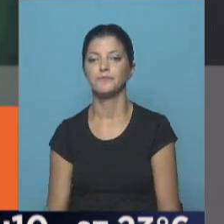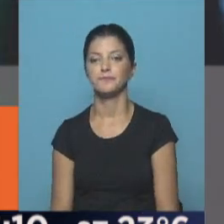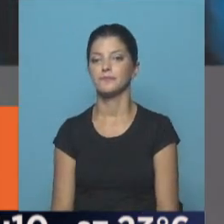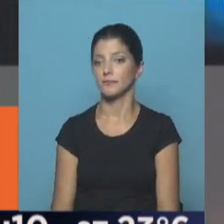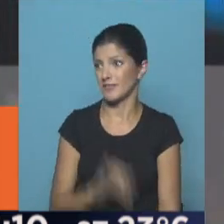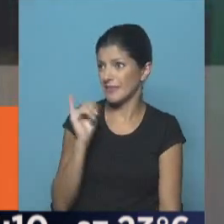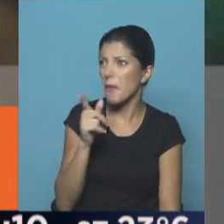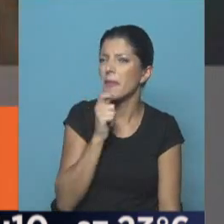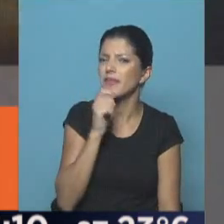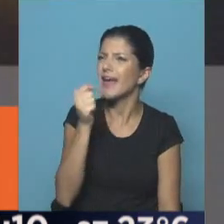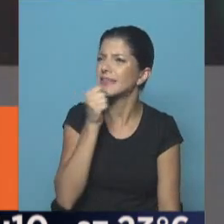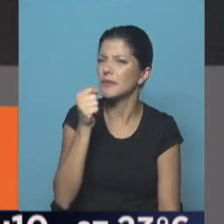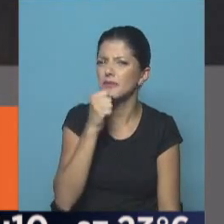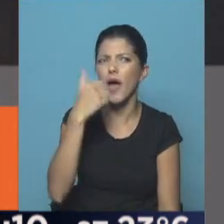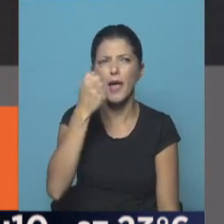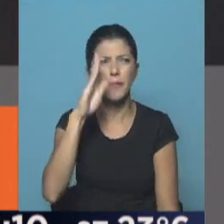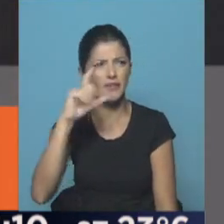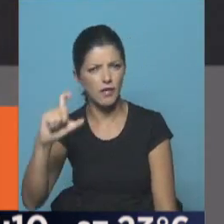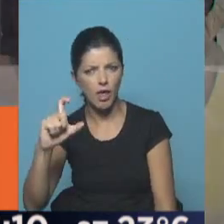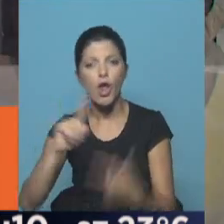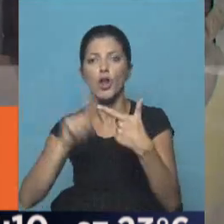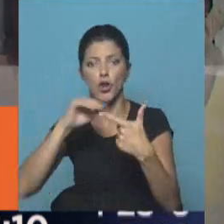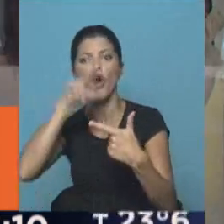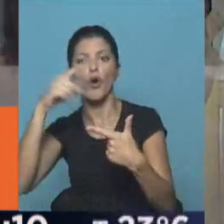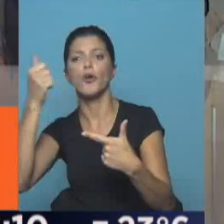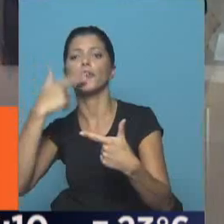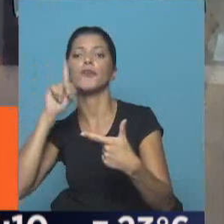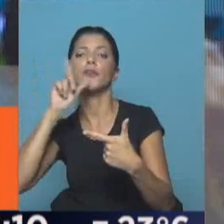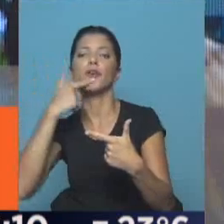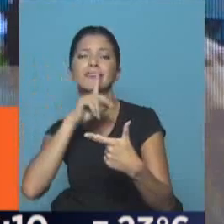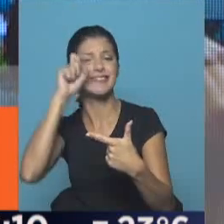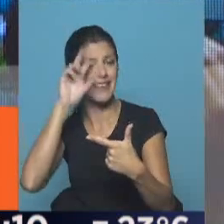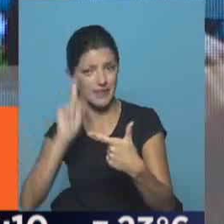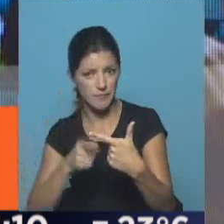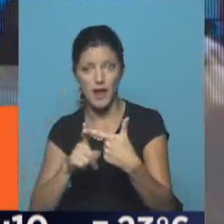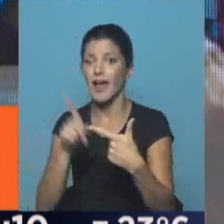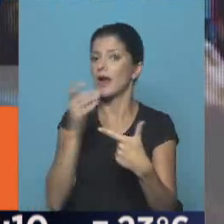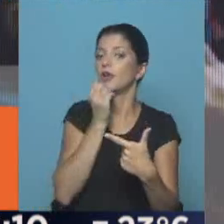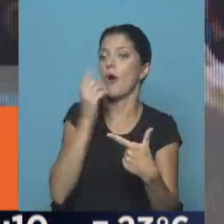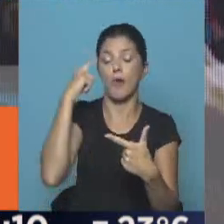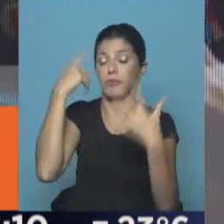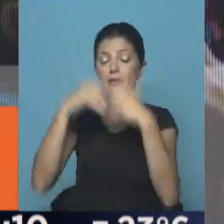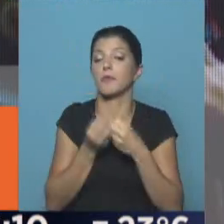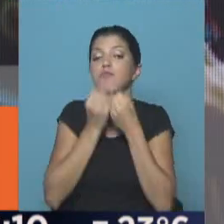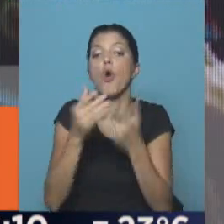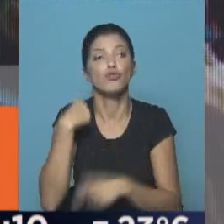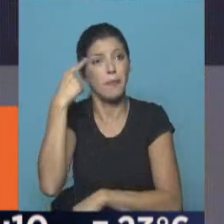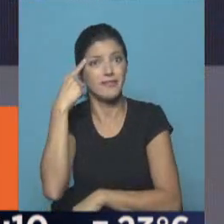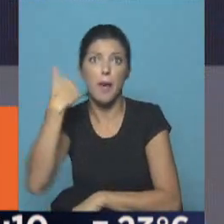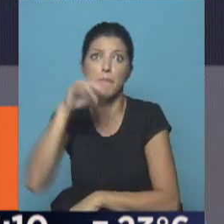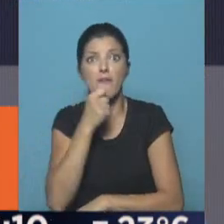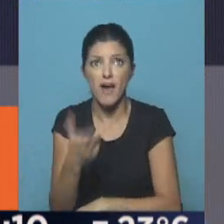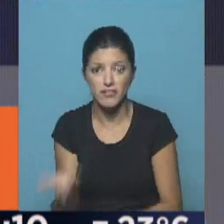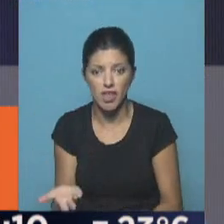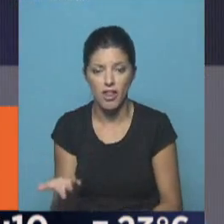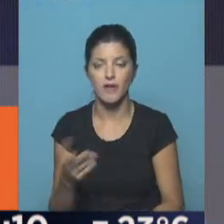efectivamente, creo que fue una entrevista con la NBC, ¿no? Que dijo, no, con varios, con Reuters también. Con Reuters, sí, en un rapto de honestidad brutal dijo, pensé que iba a ser más fácil. Es